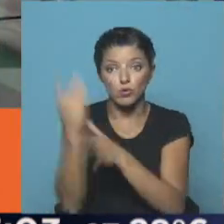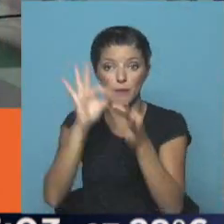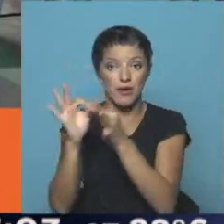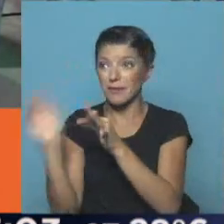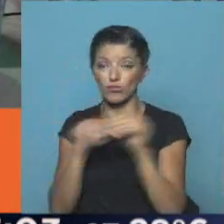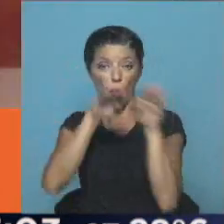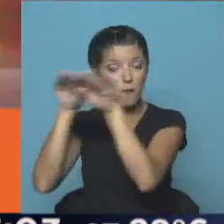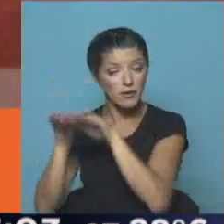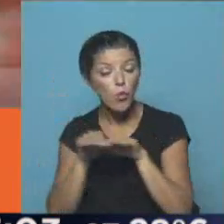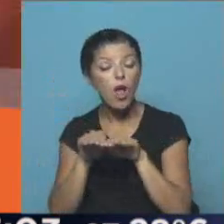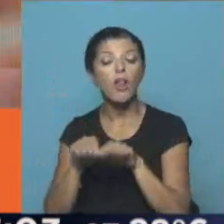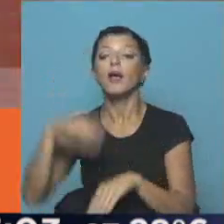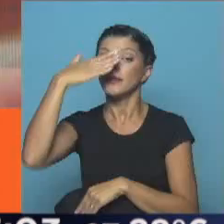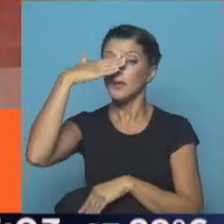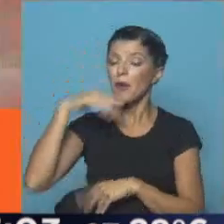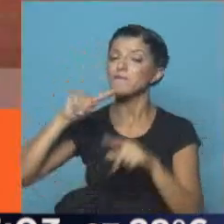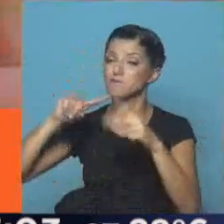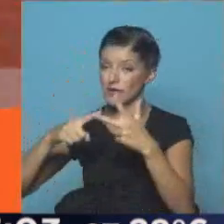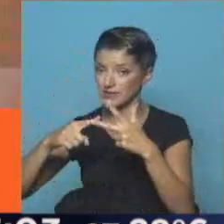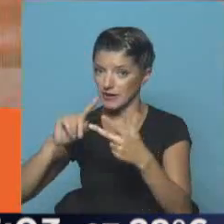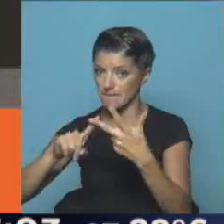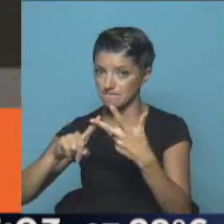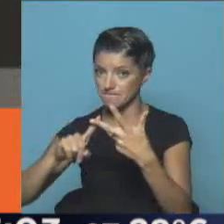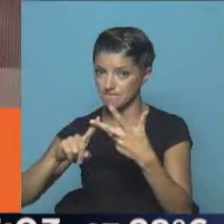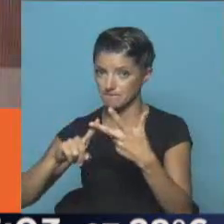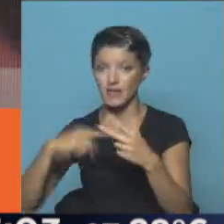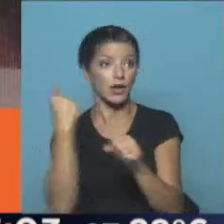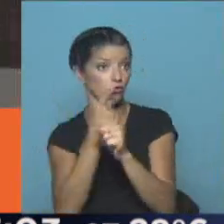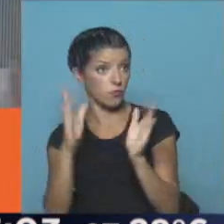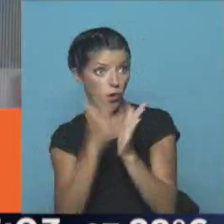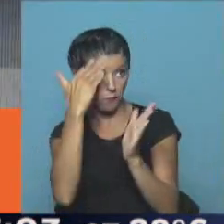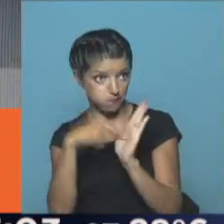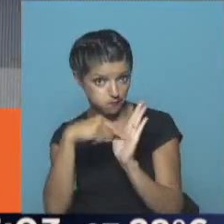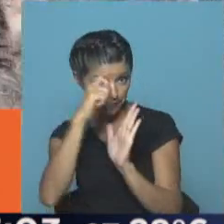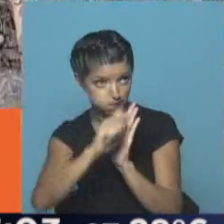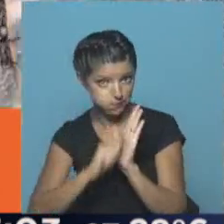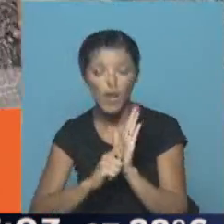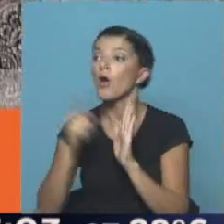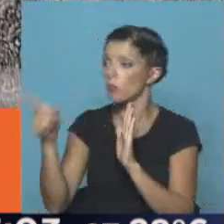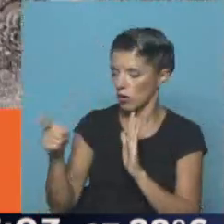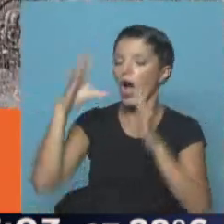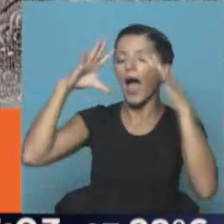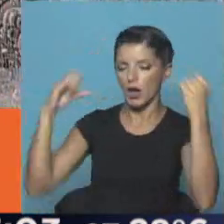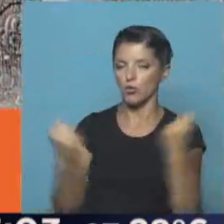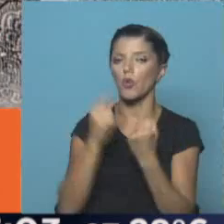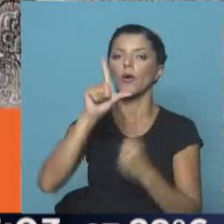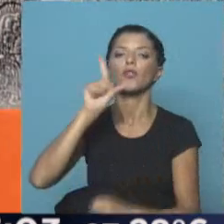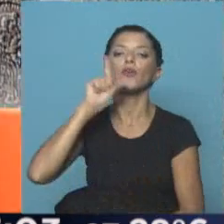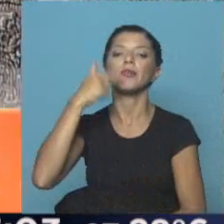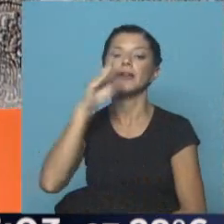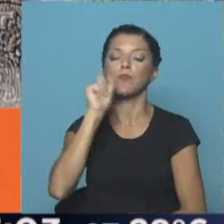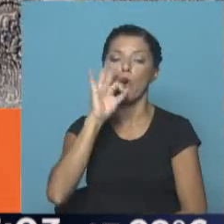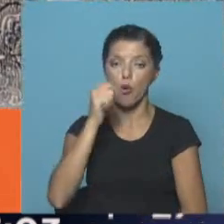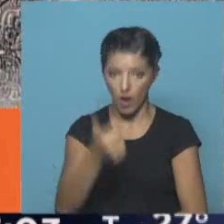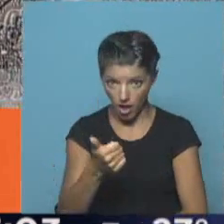adquirió también una dimensión política. Que no se pudo plasmar en una constitución, por ejemplo. Bueno, hay un tratado de Lisboa, es uno de los grandes problemas de la Unión Europea, que es el